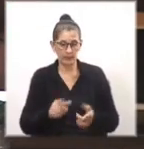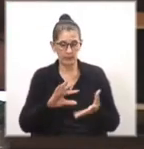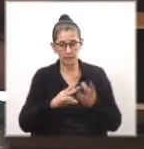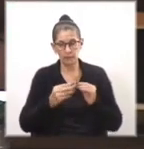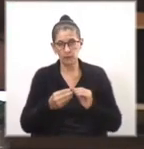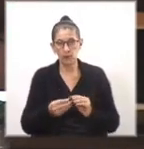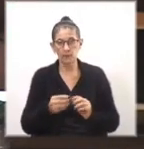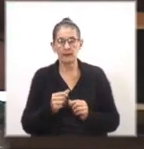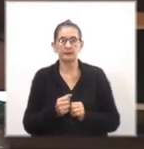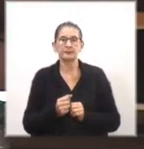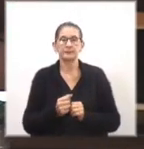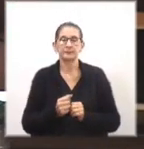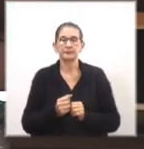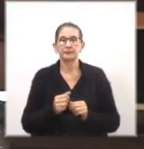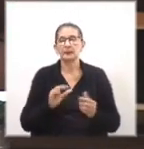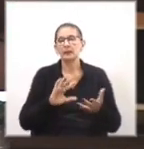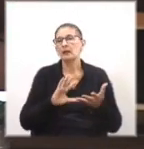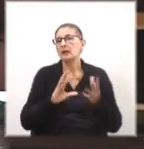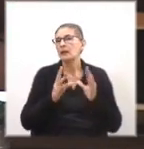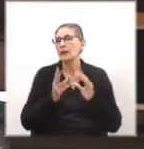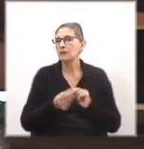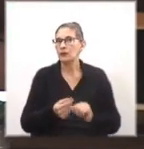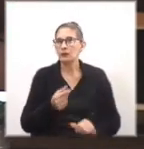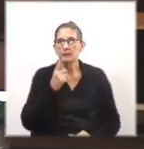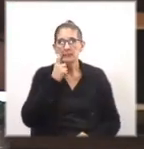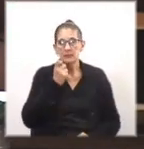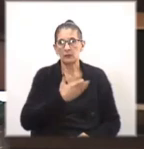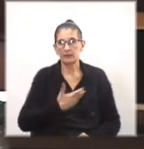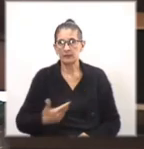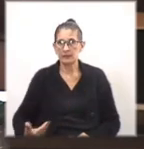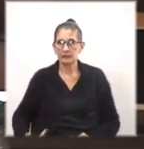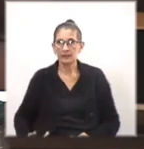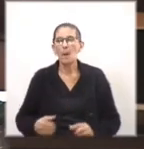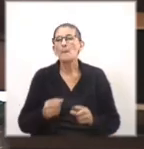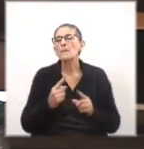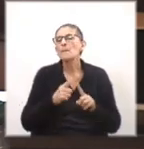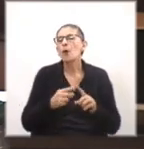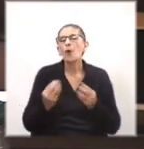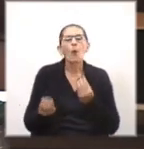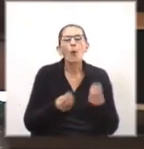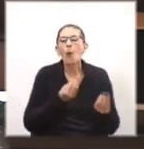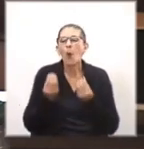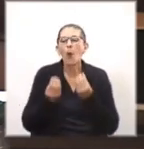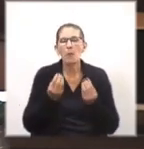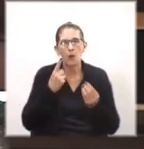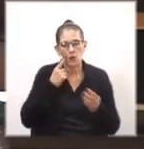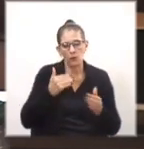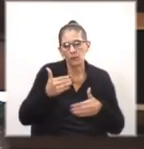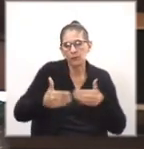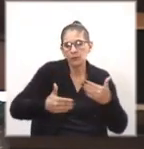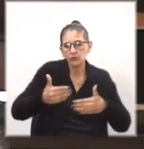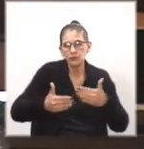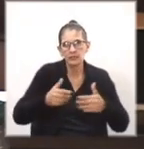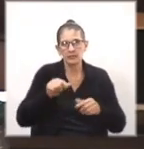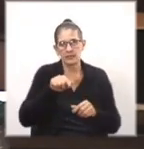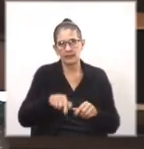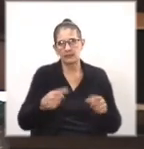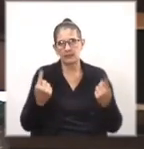la forma, señor presidente, por cómo se procesó este